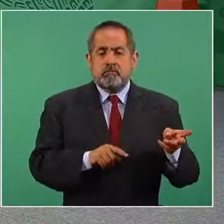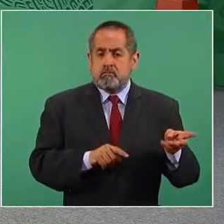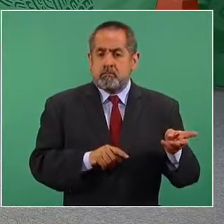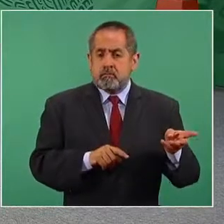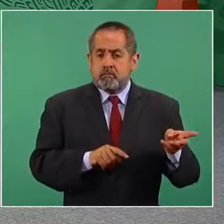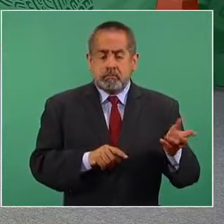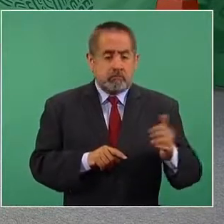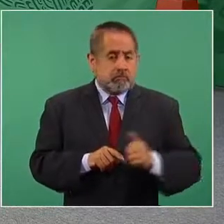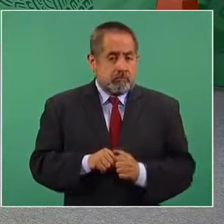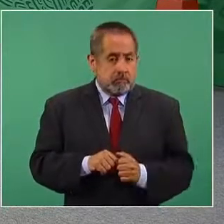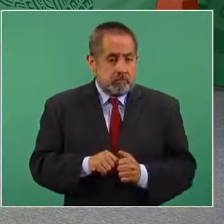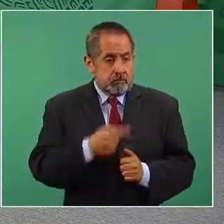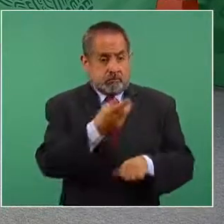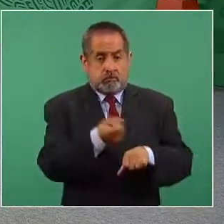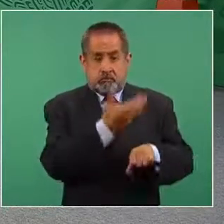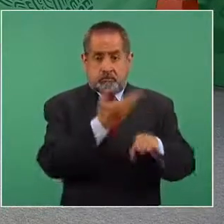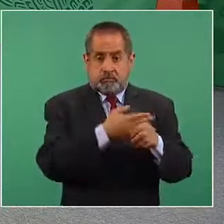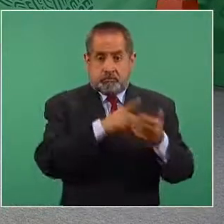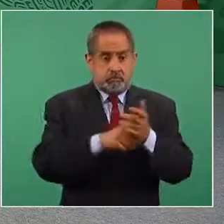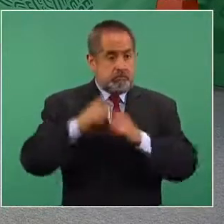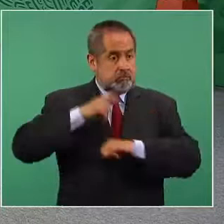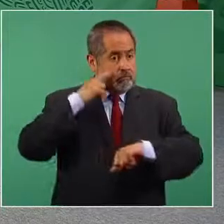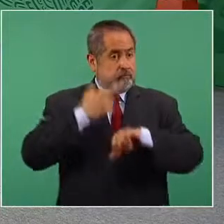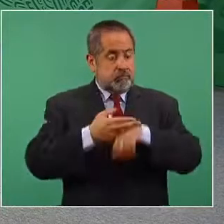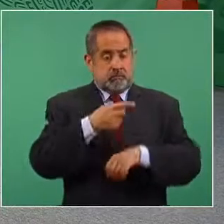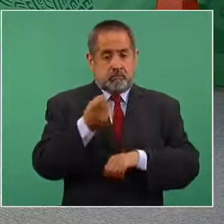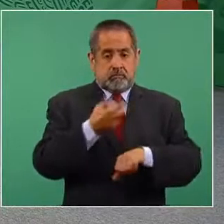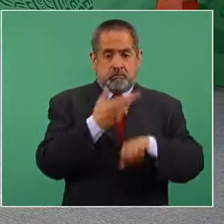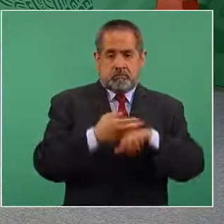Bueno, el secretario de Estado,